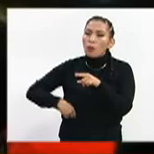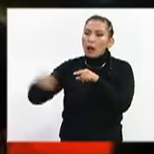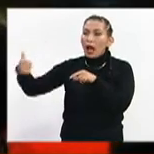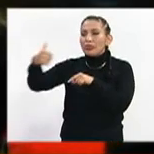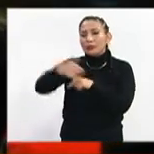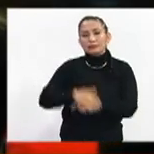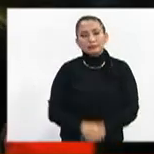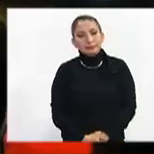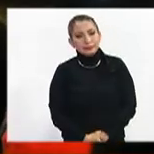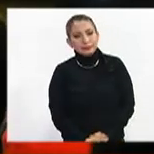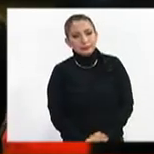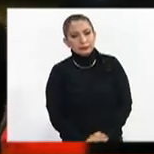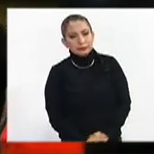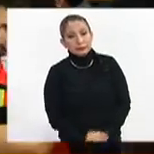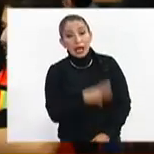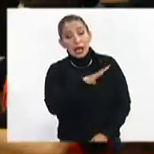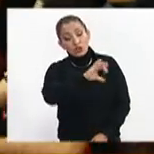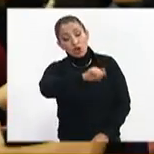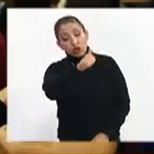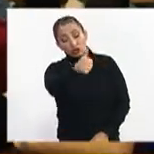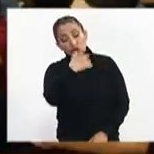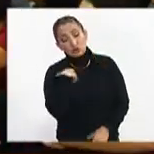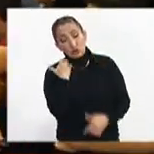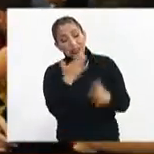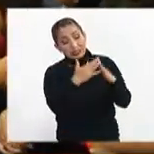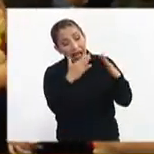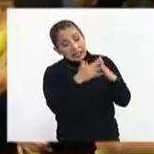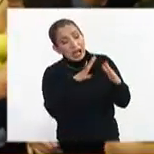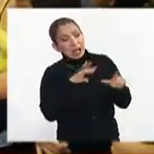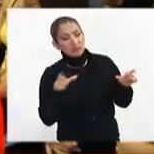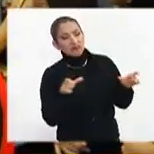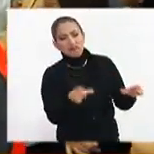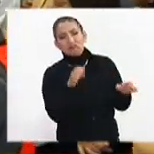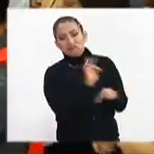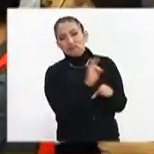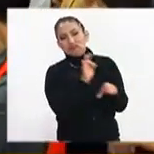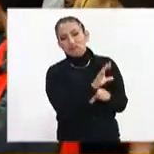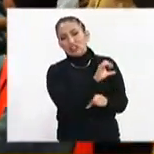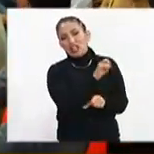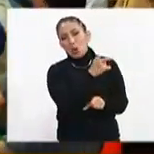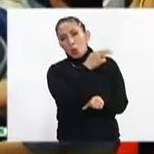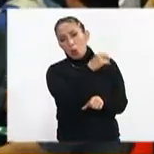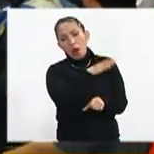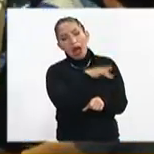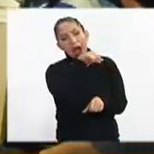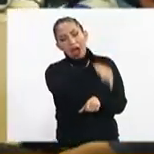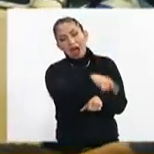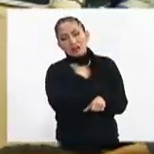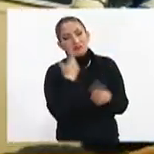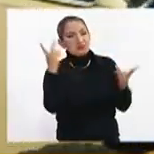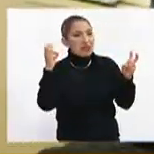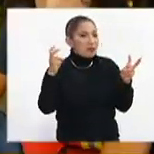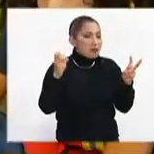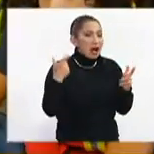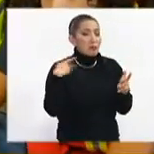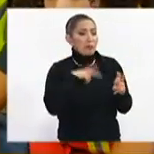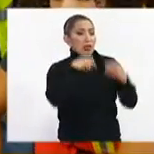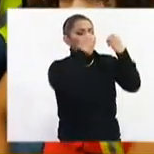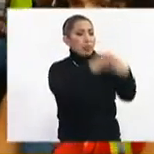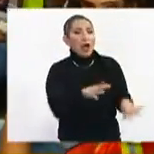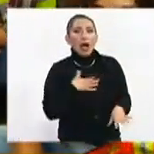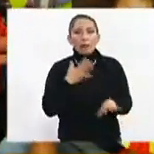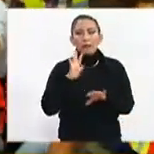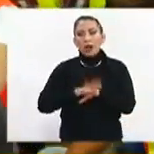cada caso, ¿no? Claro. Hay casos que, bueno, hay viviendas que están aseguradas, eso de alguna manera el tema patrimonial queda como